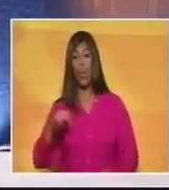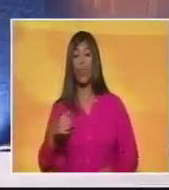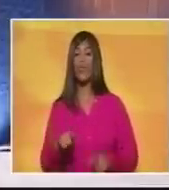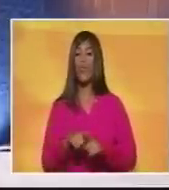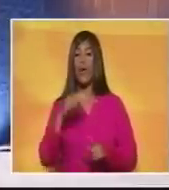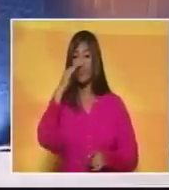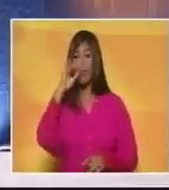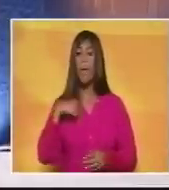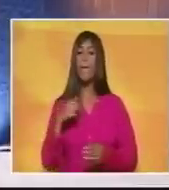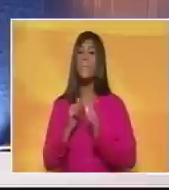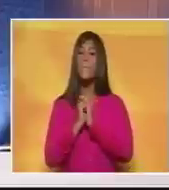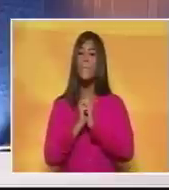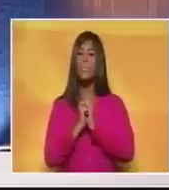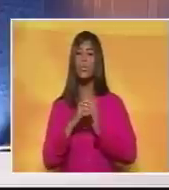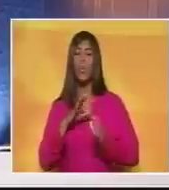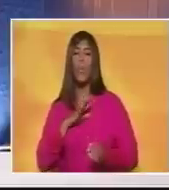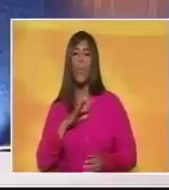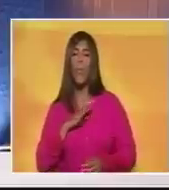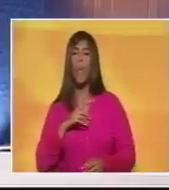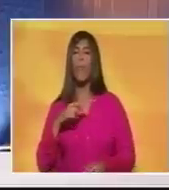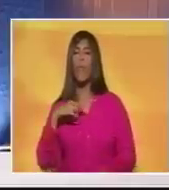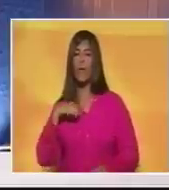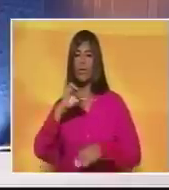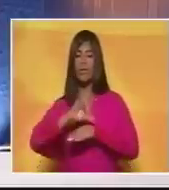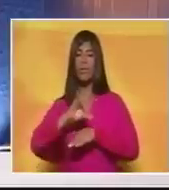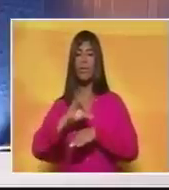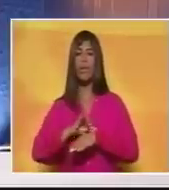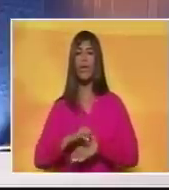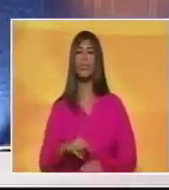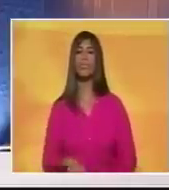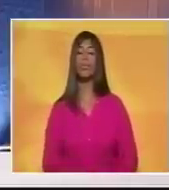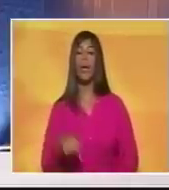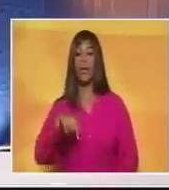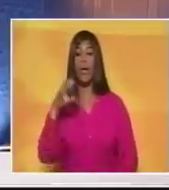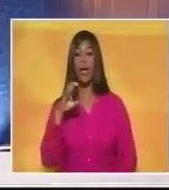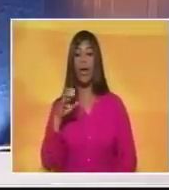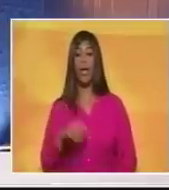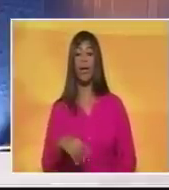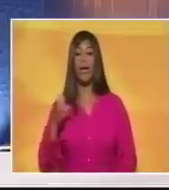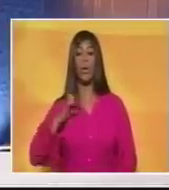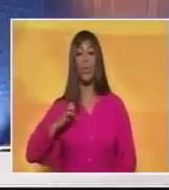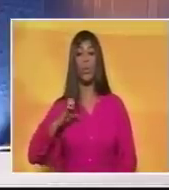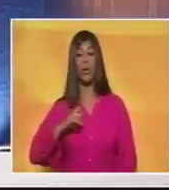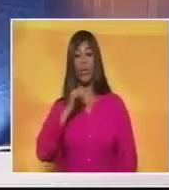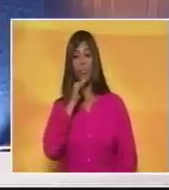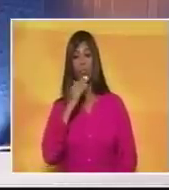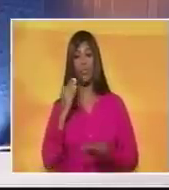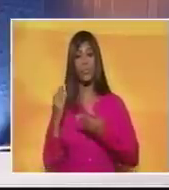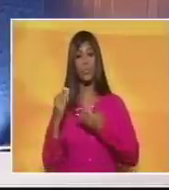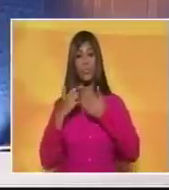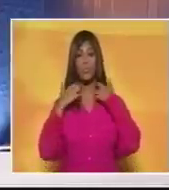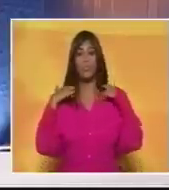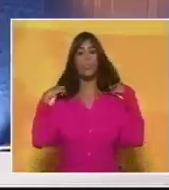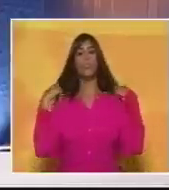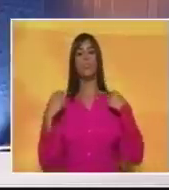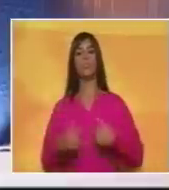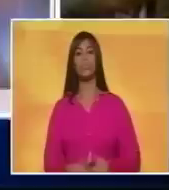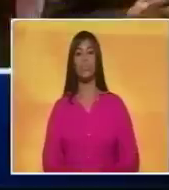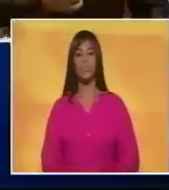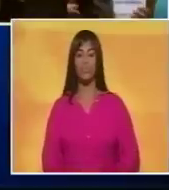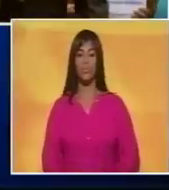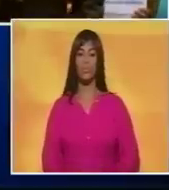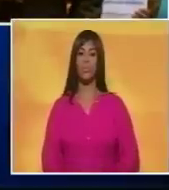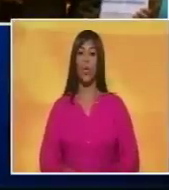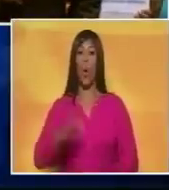celebrada en la iglesia de la parroquia La Candelaria aquí en Caracas. Nuestro compañero Clide Sotillo se encuentra en el lugar y nos trae todos los detalles.